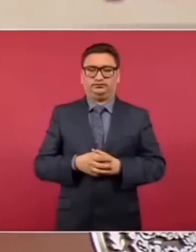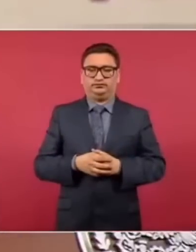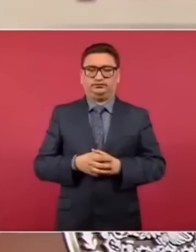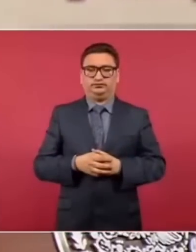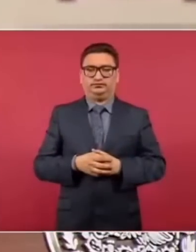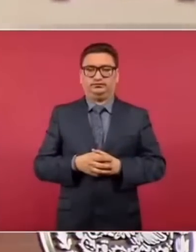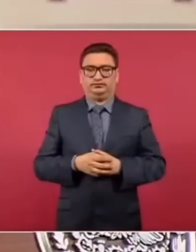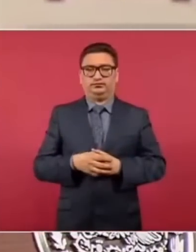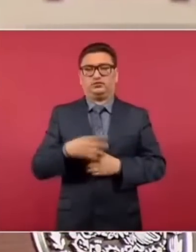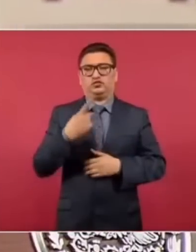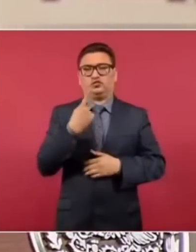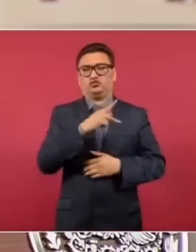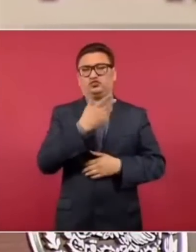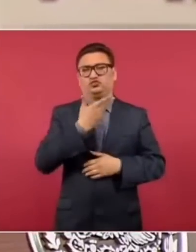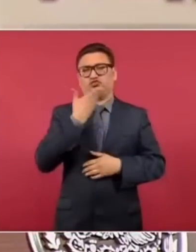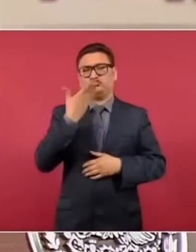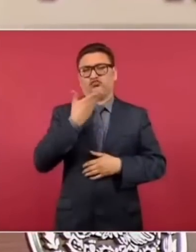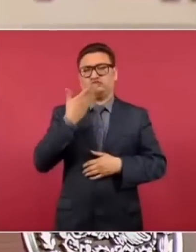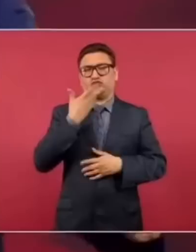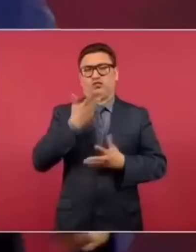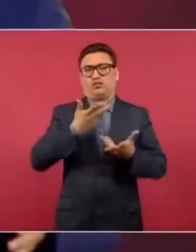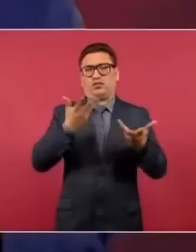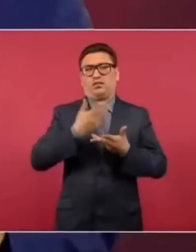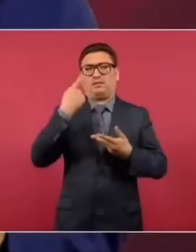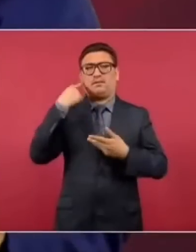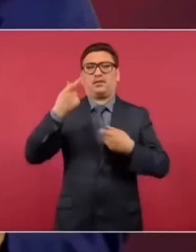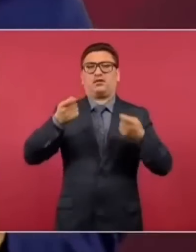es una manera de control